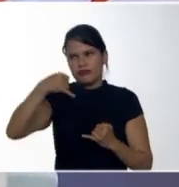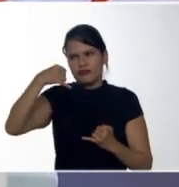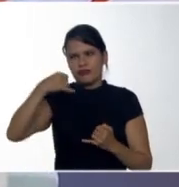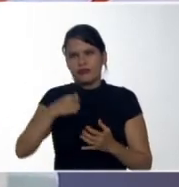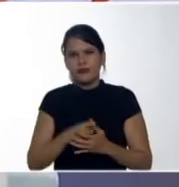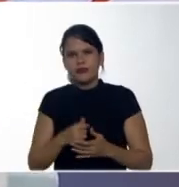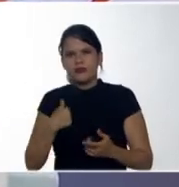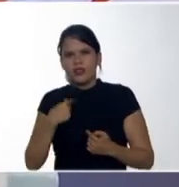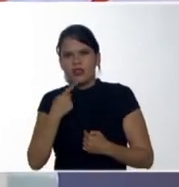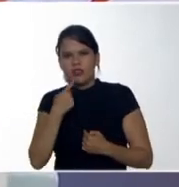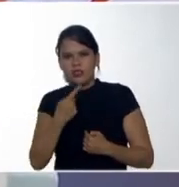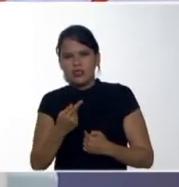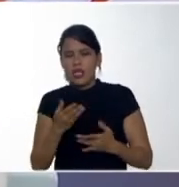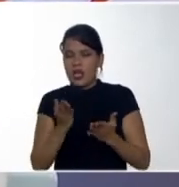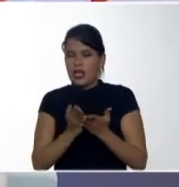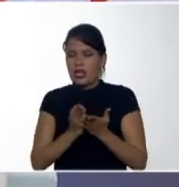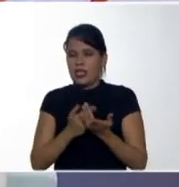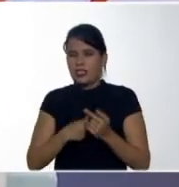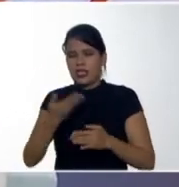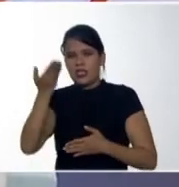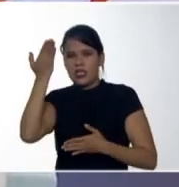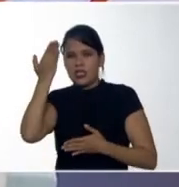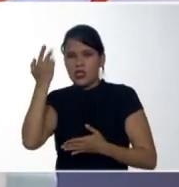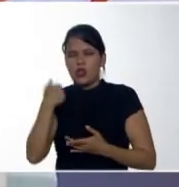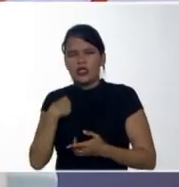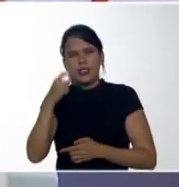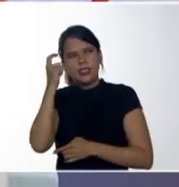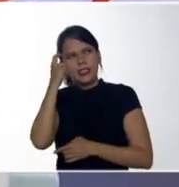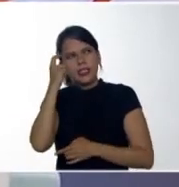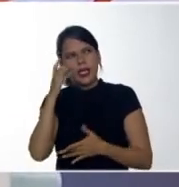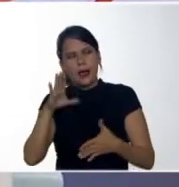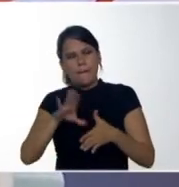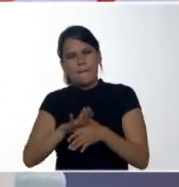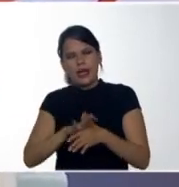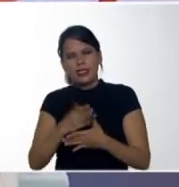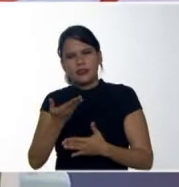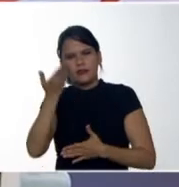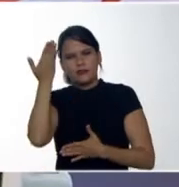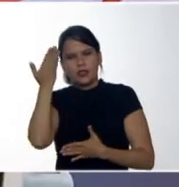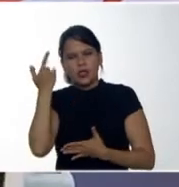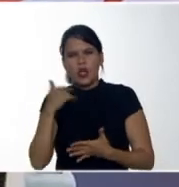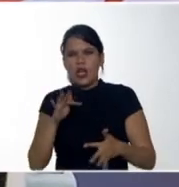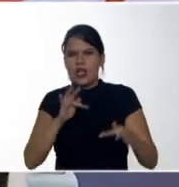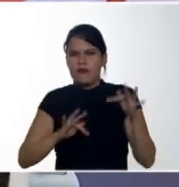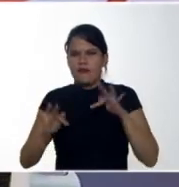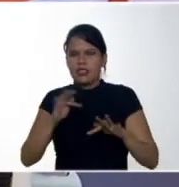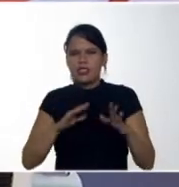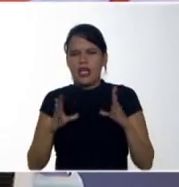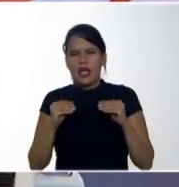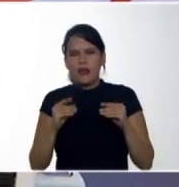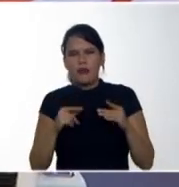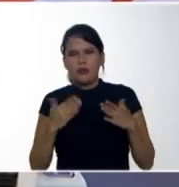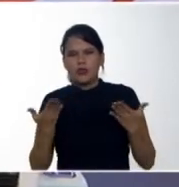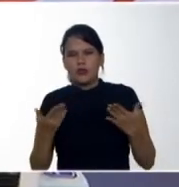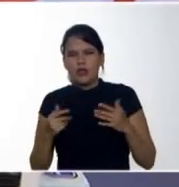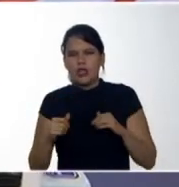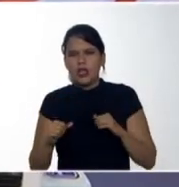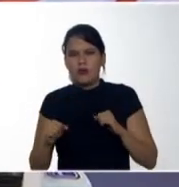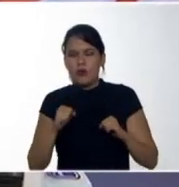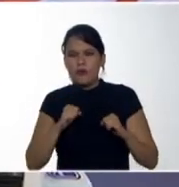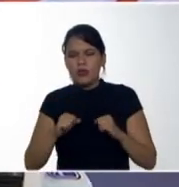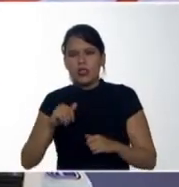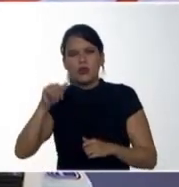Es decir, la clase anterior, del día martes anterior, en el área de física, hablamos sobre el momento